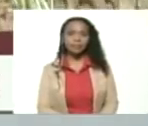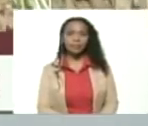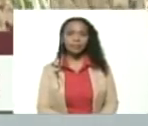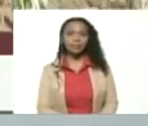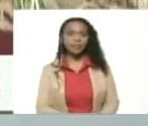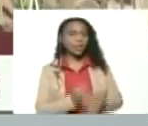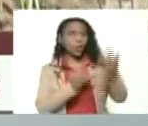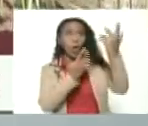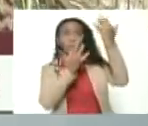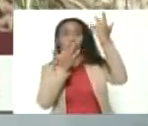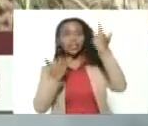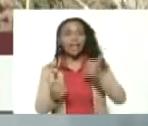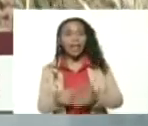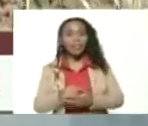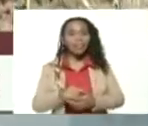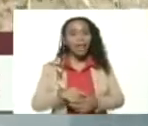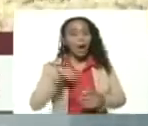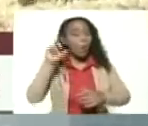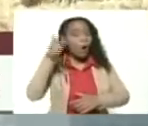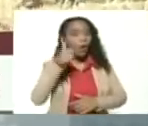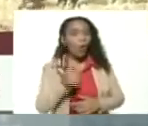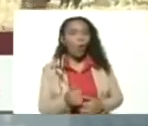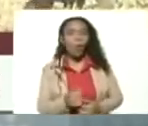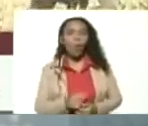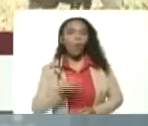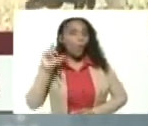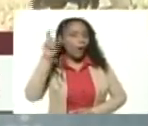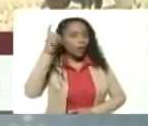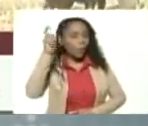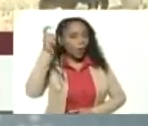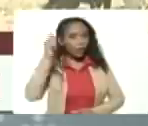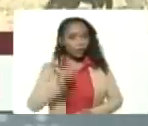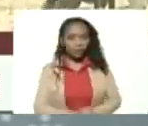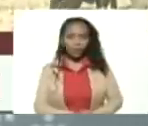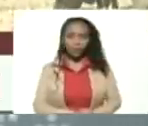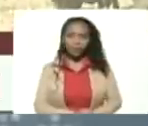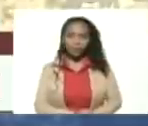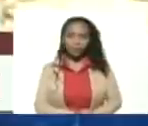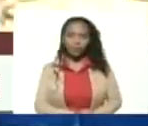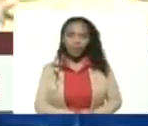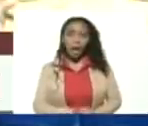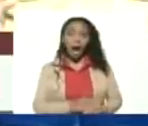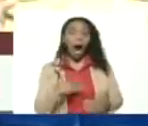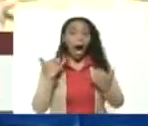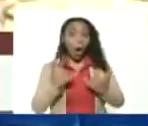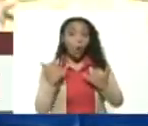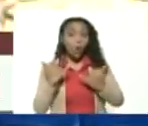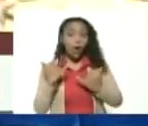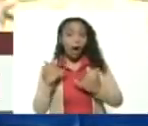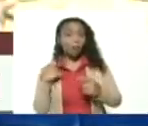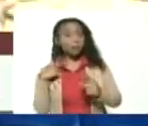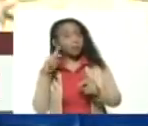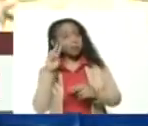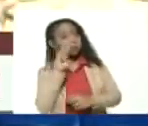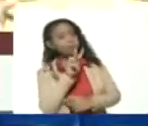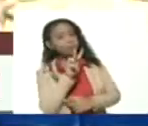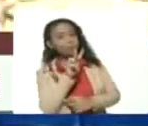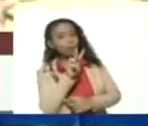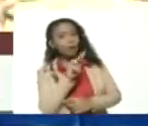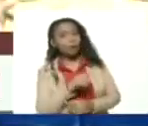gloriosa del Guárico y hermosa. Guárico, Guárico, Guárico. Vámonos directo a